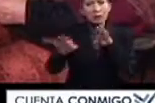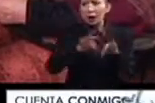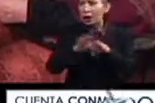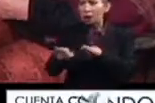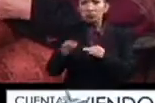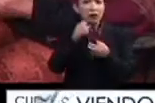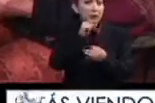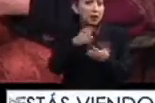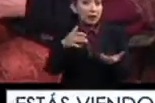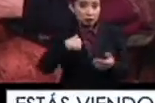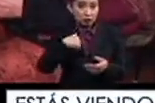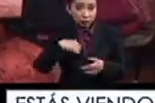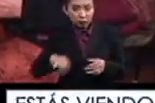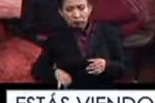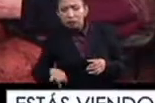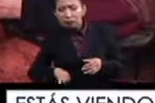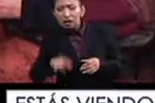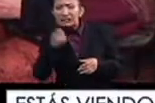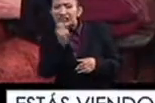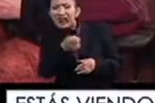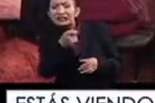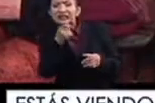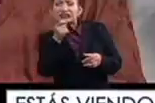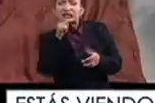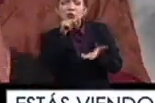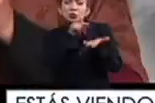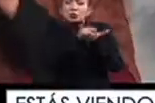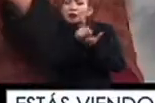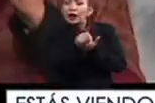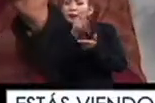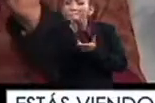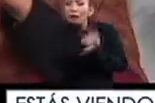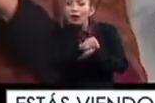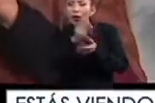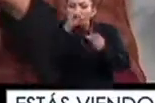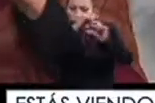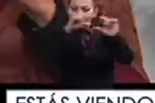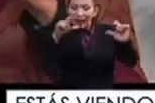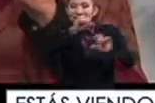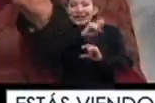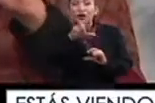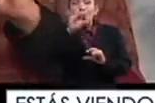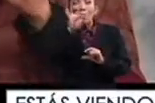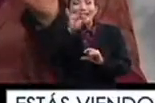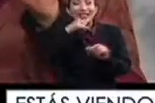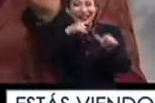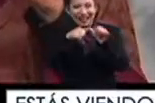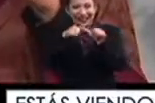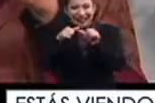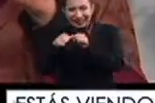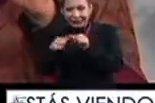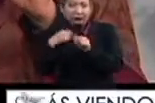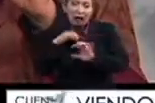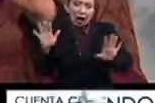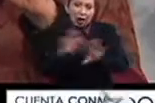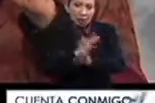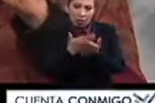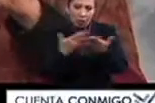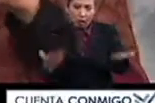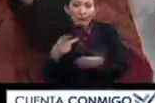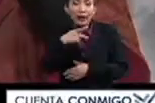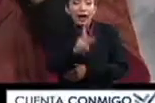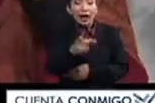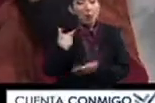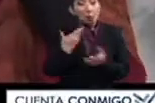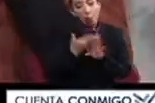mucho también. Me interesaba la cosa del Twitter por la constricción de los 140 caracteres, que ha cambiado, pero